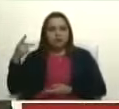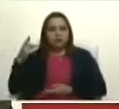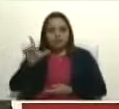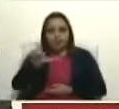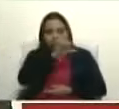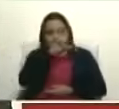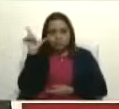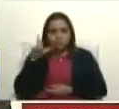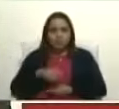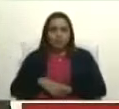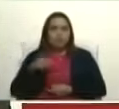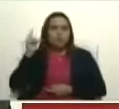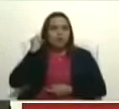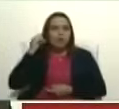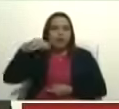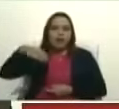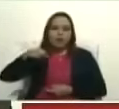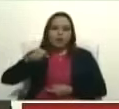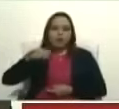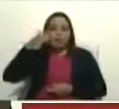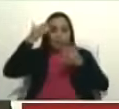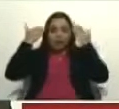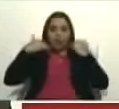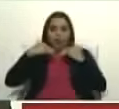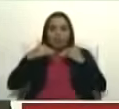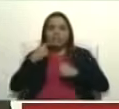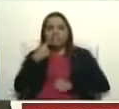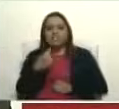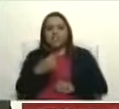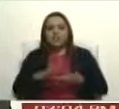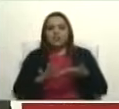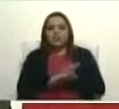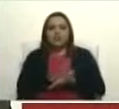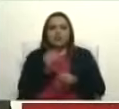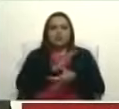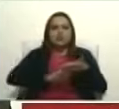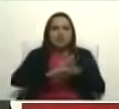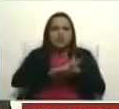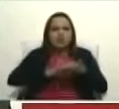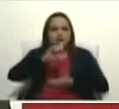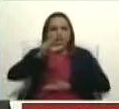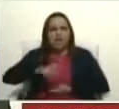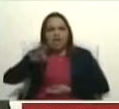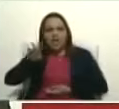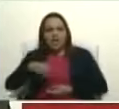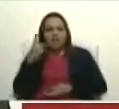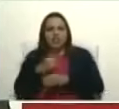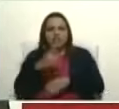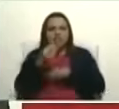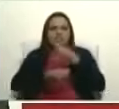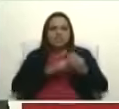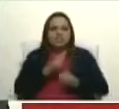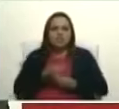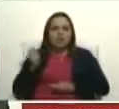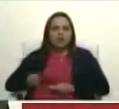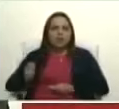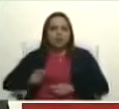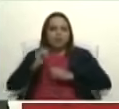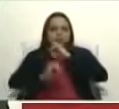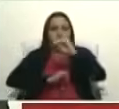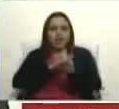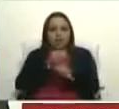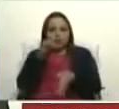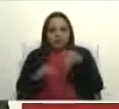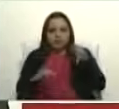Machado manifestaba que la disputa por el territorio Esequibo debe resolverse a través de la Corte Internacional de Justicia. Esto